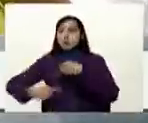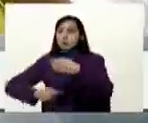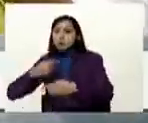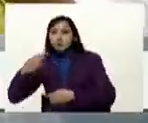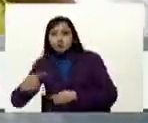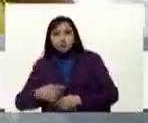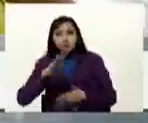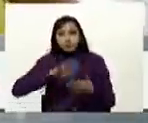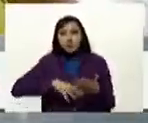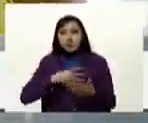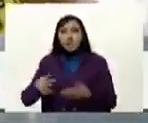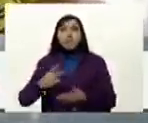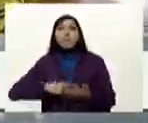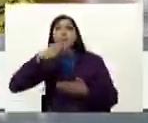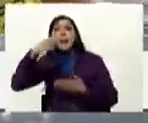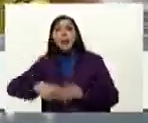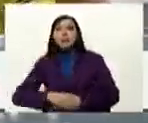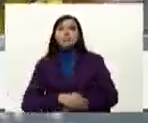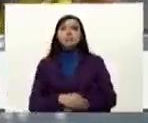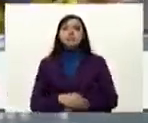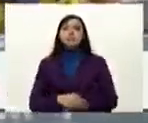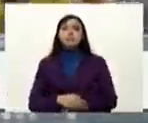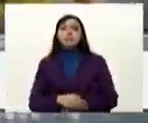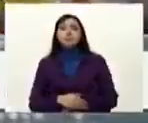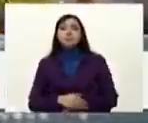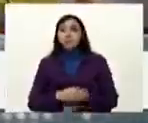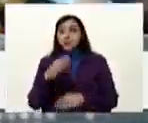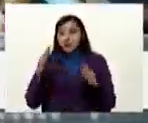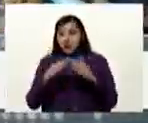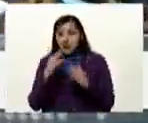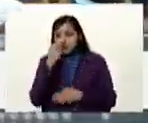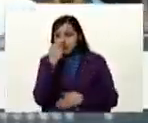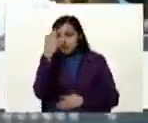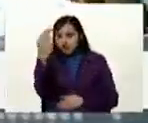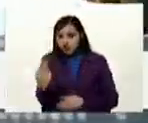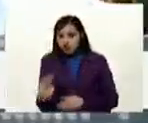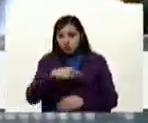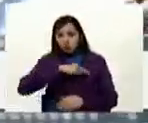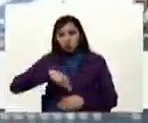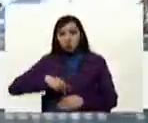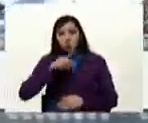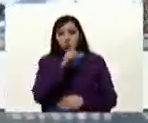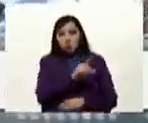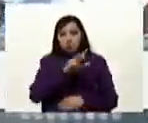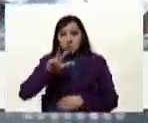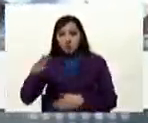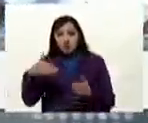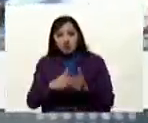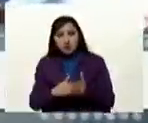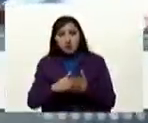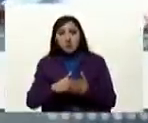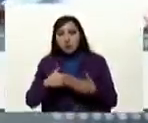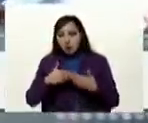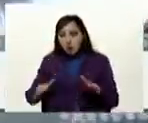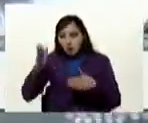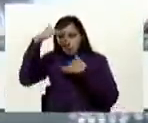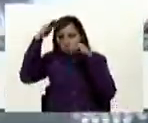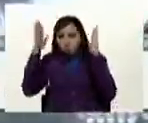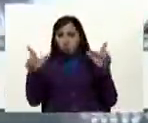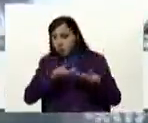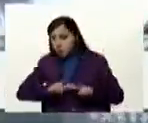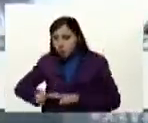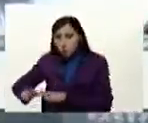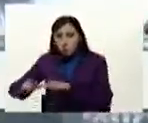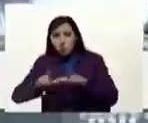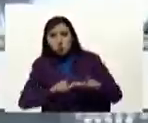programa ampliado de inmunizaciones. Así que en estas jornadas casa a casa, nosotros tenemos, presidente, más de 13.000 consultorios populares y hemos dado la instrucción que en todos